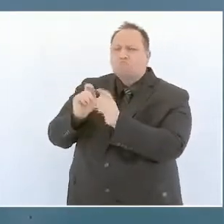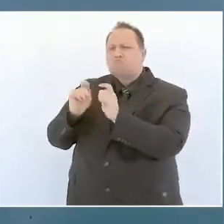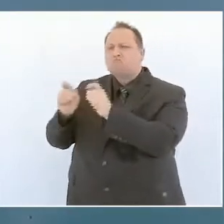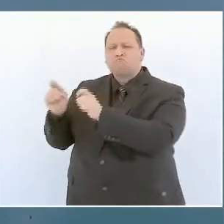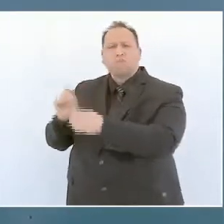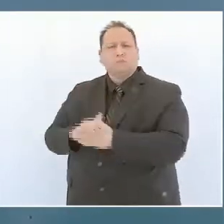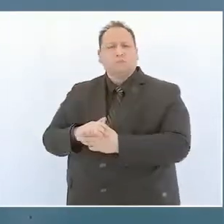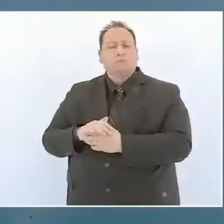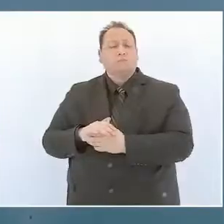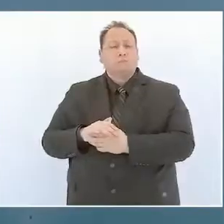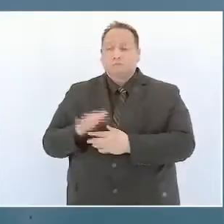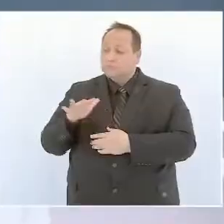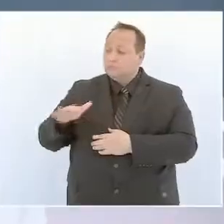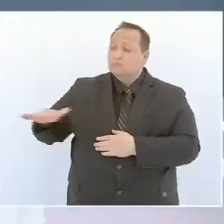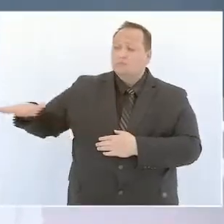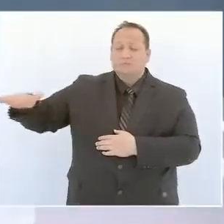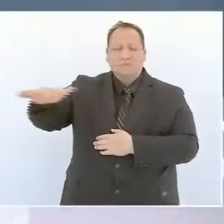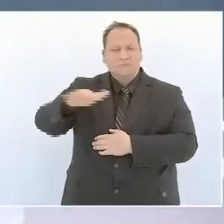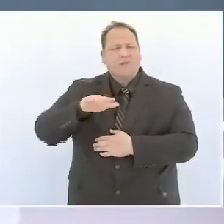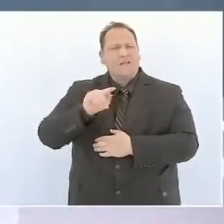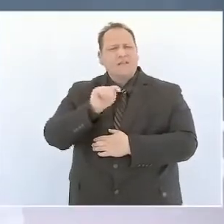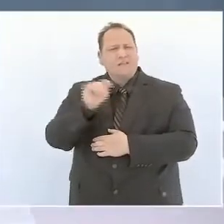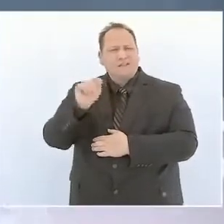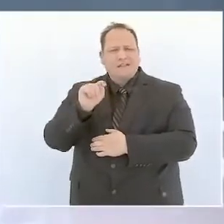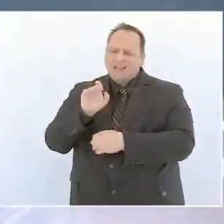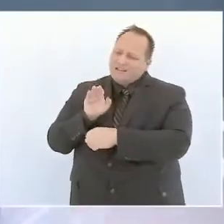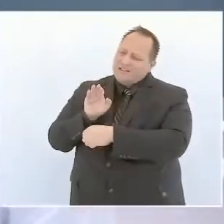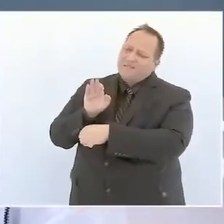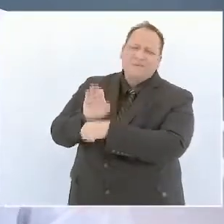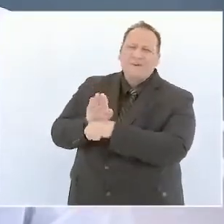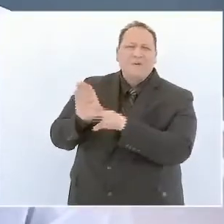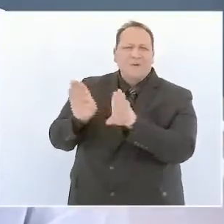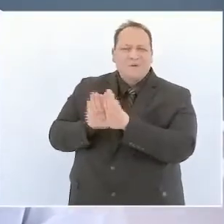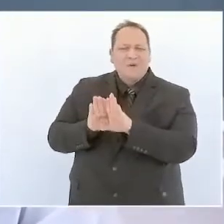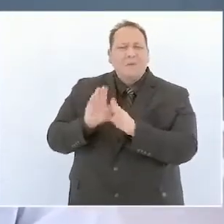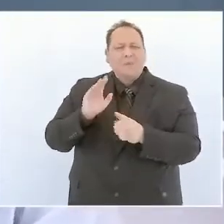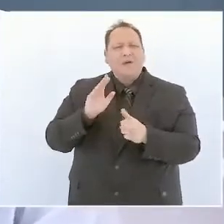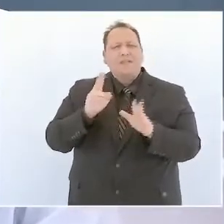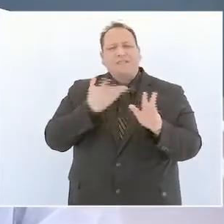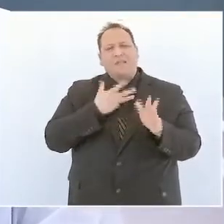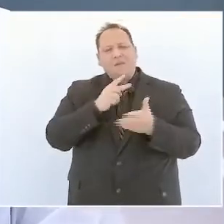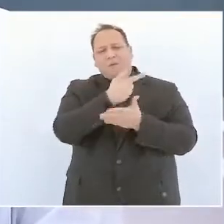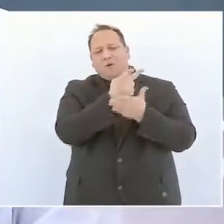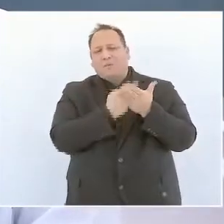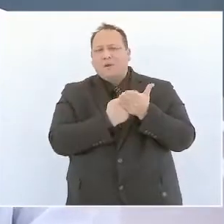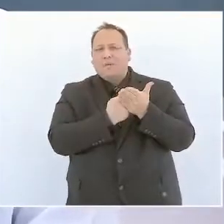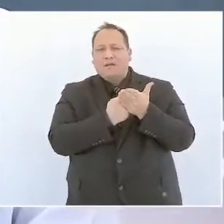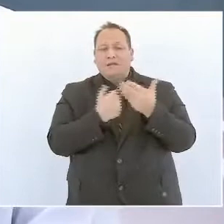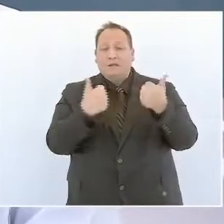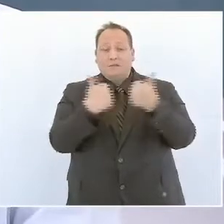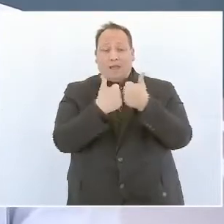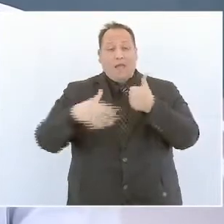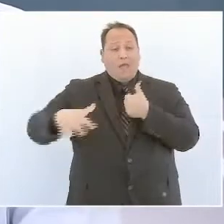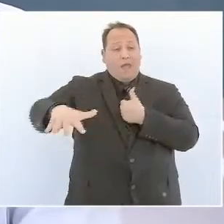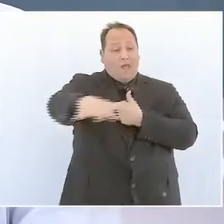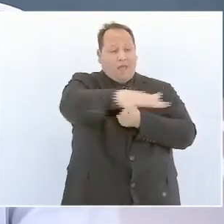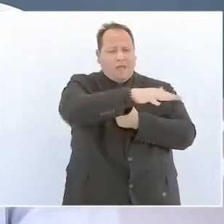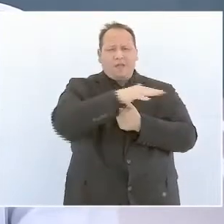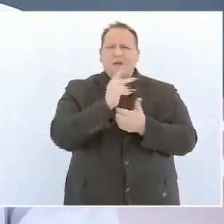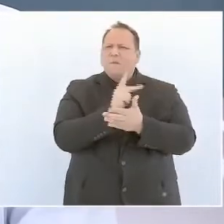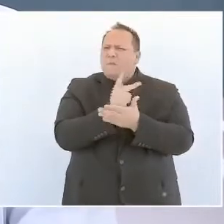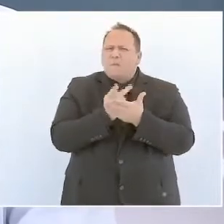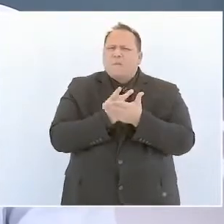y Tecate se beneficia también con el programa de la frontera,